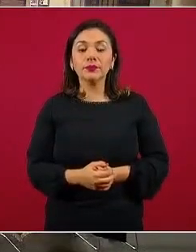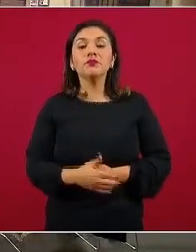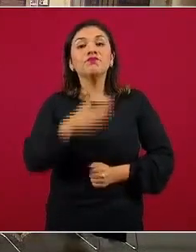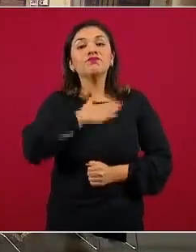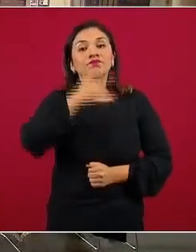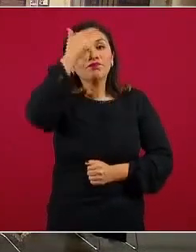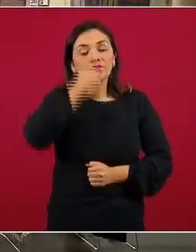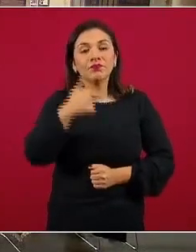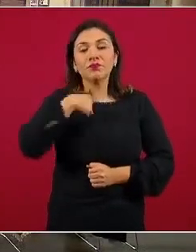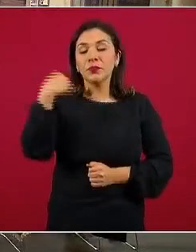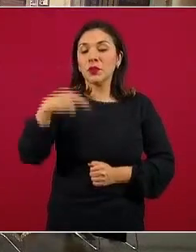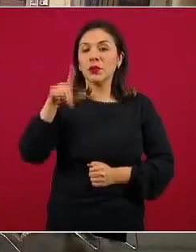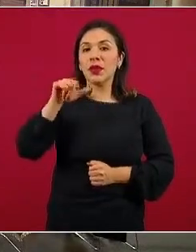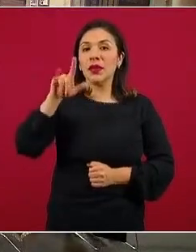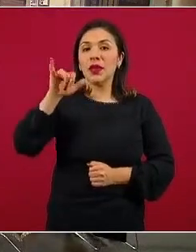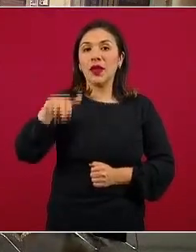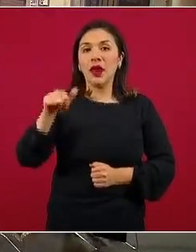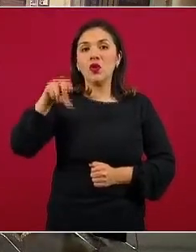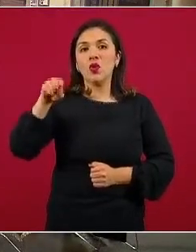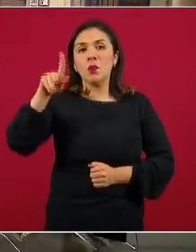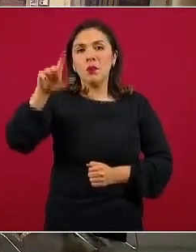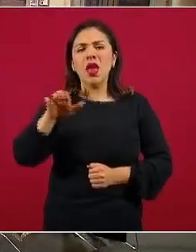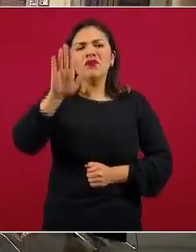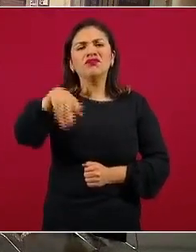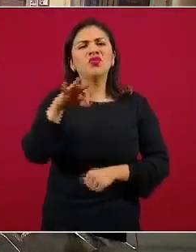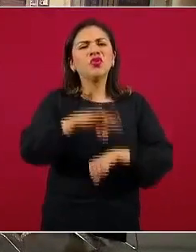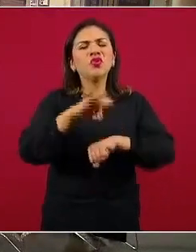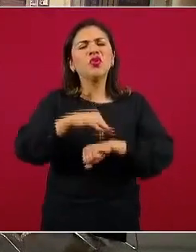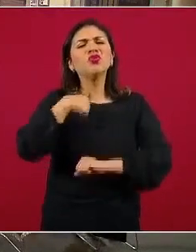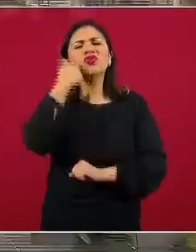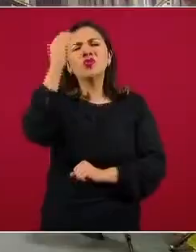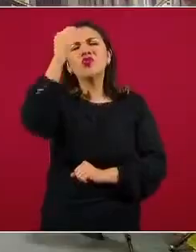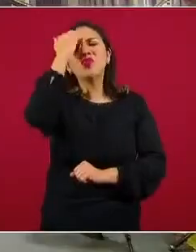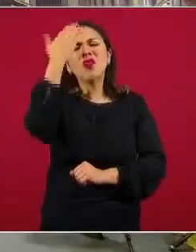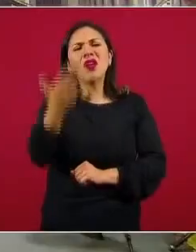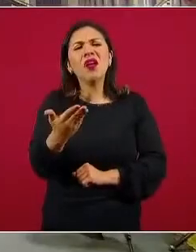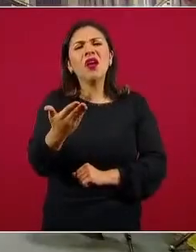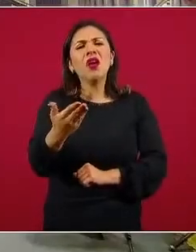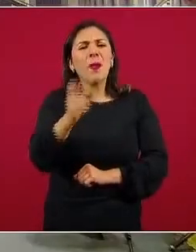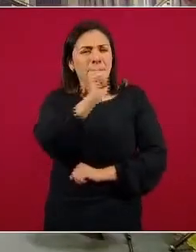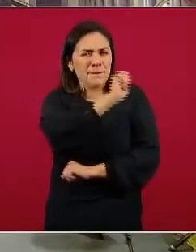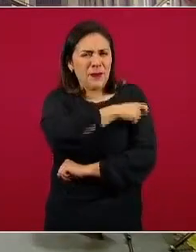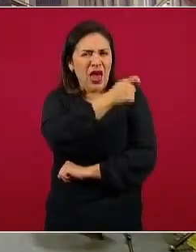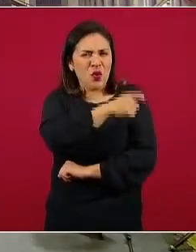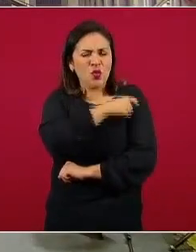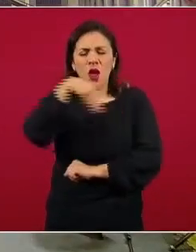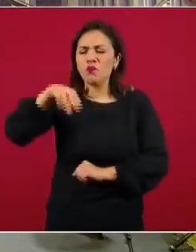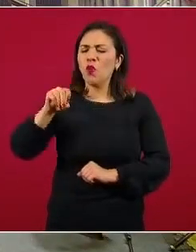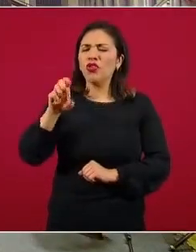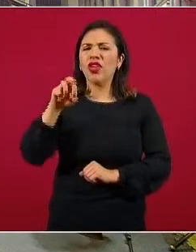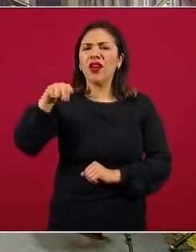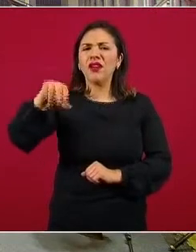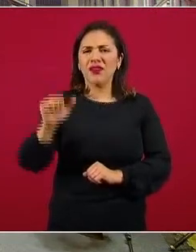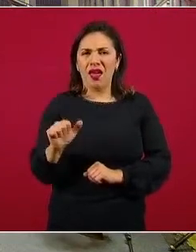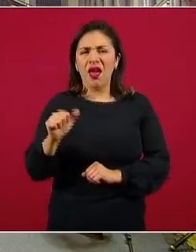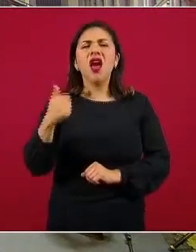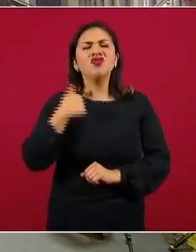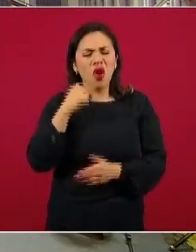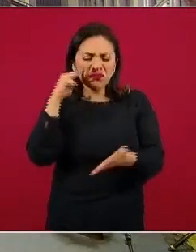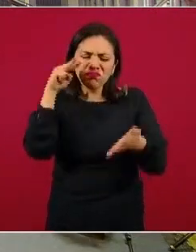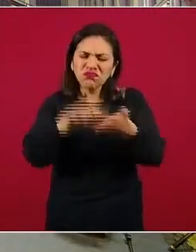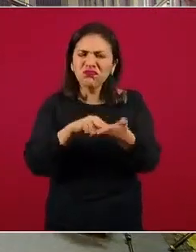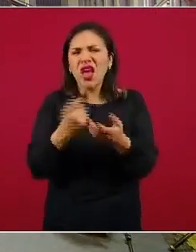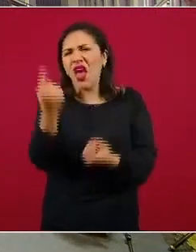Buenas noches, Liliana Noble de Pulso Saludable. Doctora Lomía, me gustaría conocer en el caso de la vacuna de Moderna, he leído